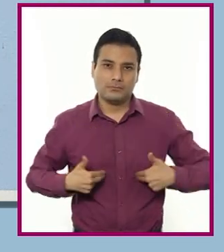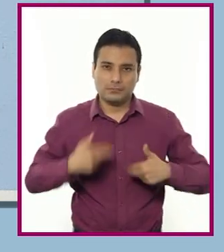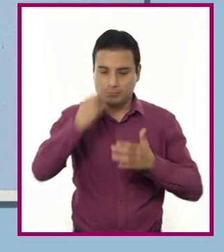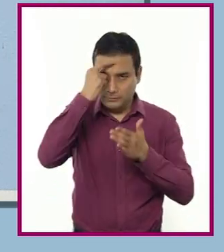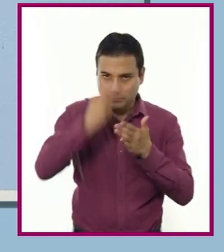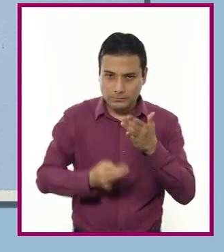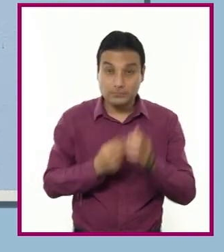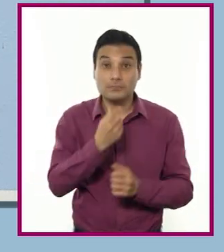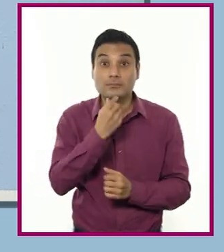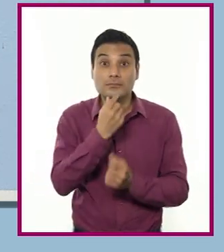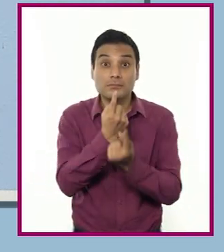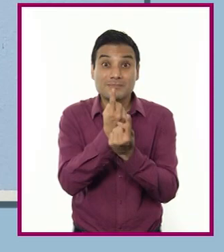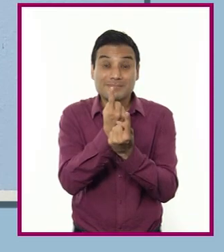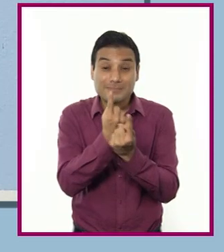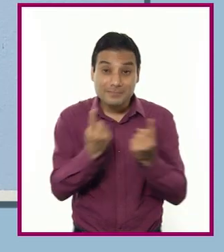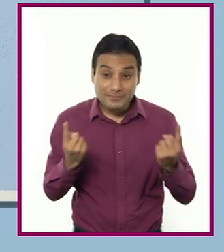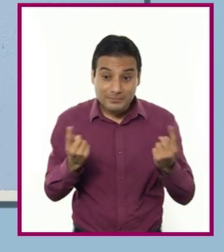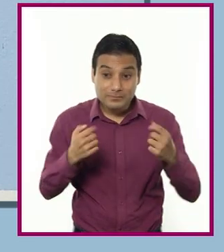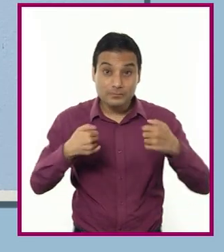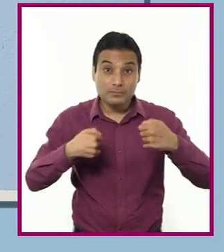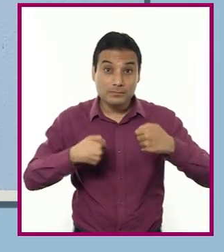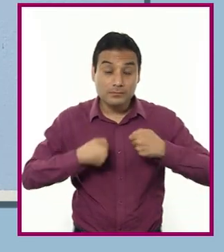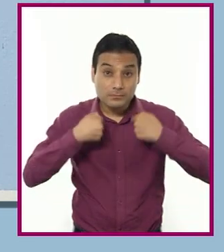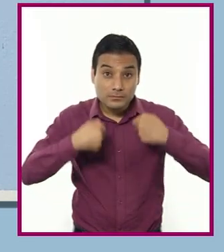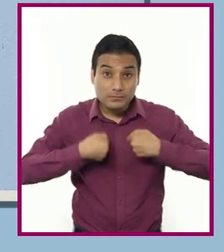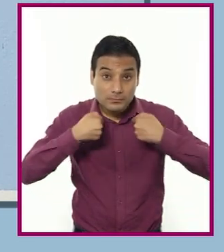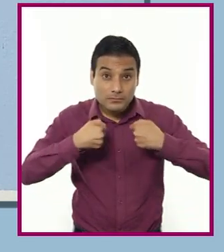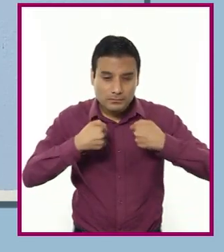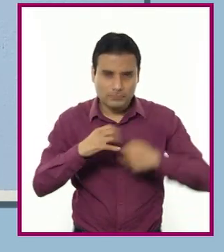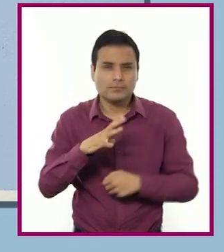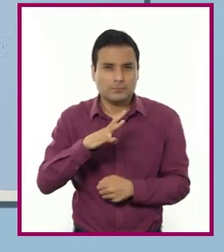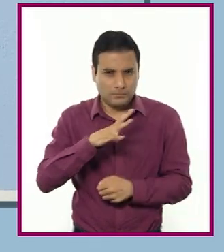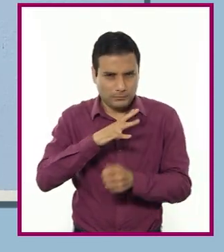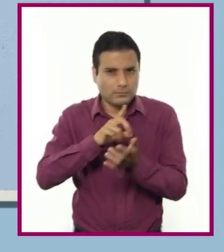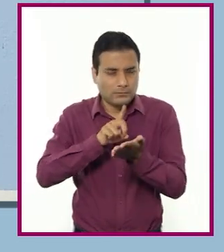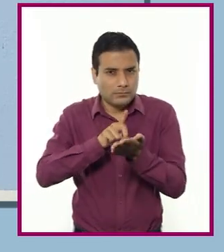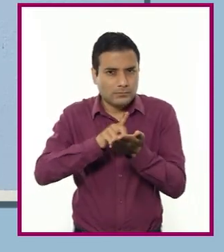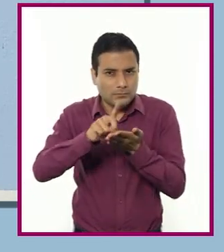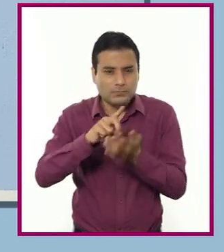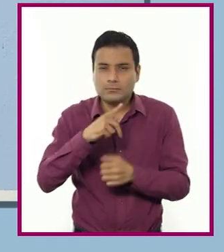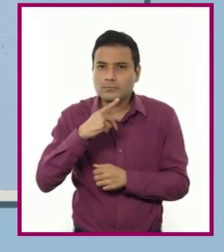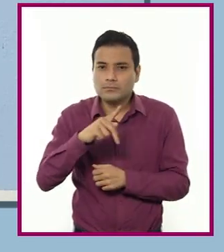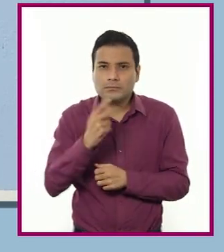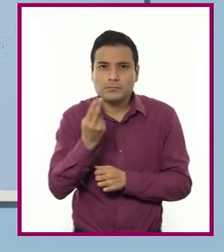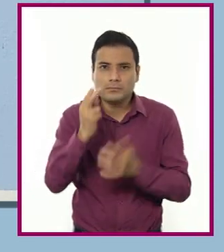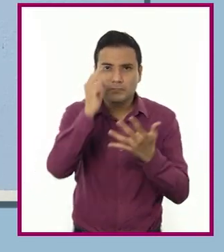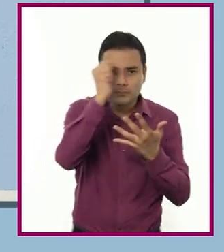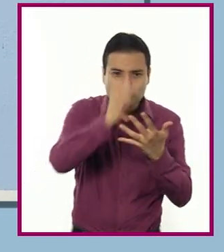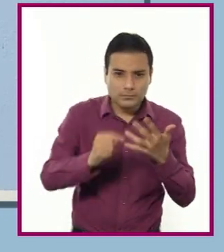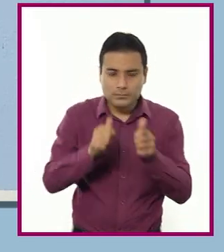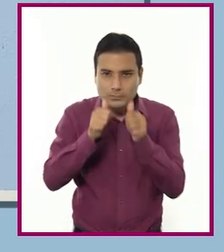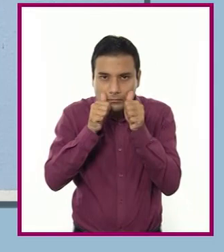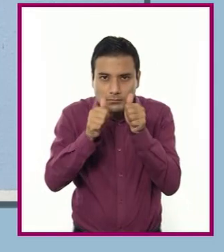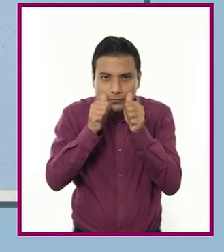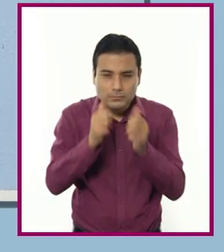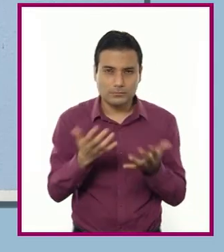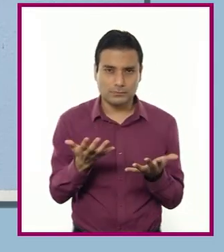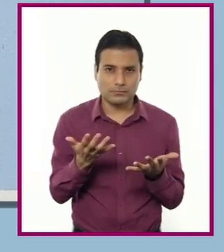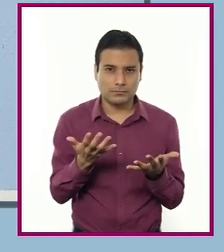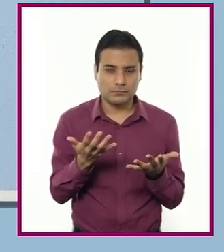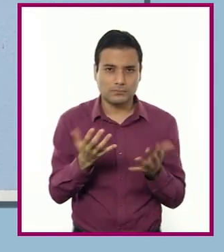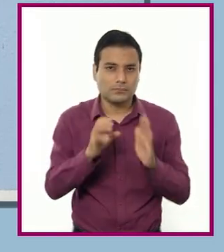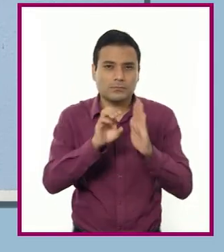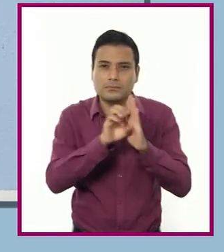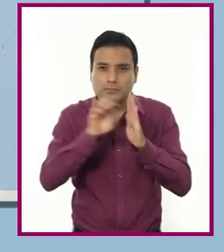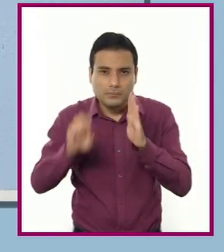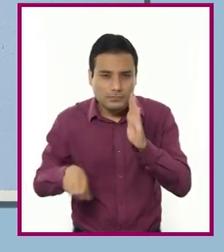las niñas, niños, adolescentes y jóvenes tienen derecho a que se satisfagan sus necesidades básicas, entre